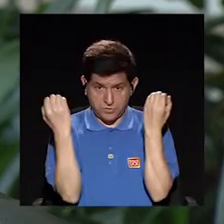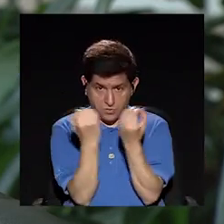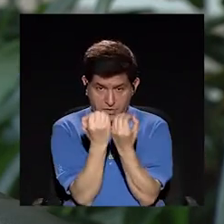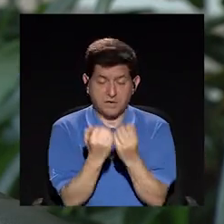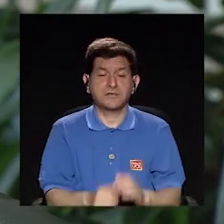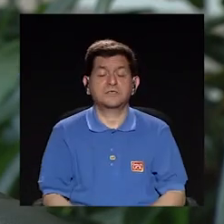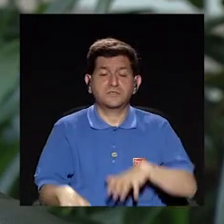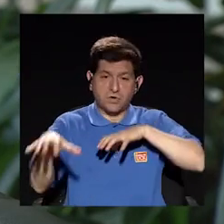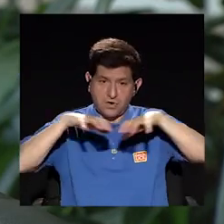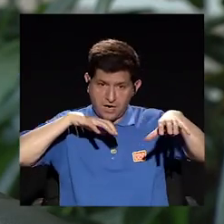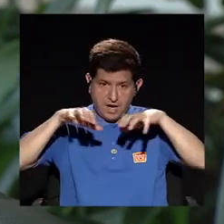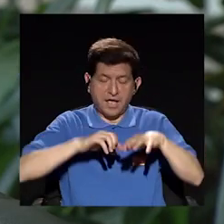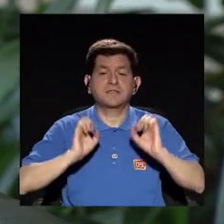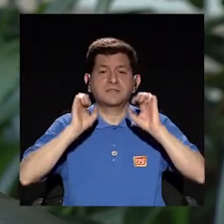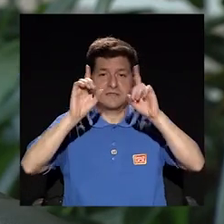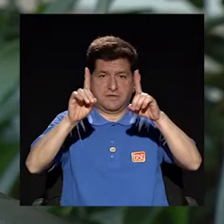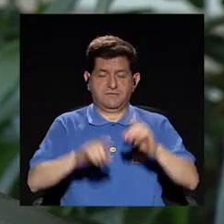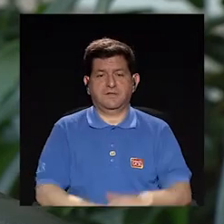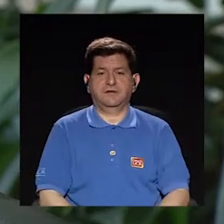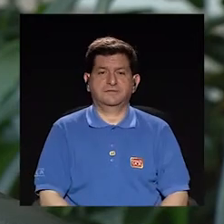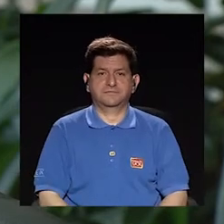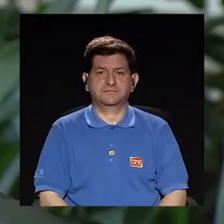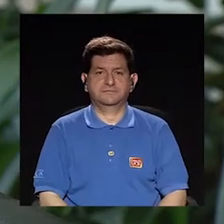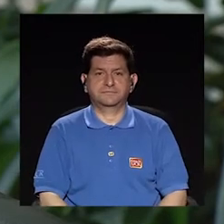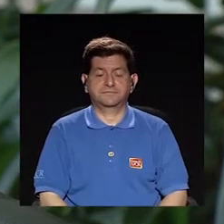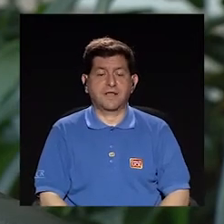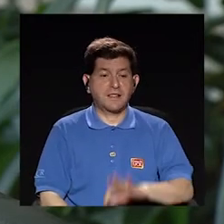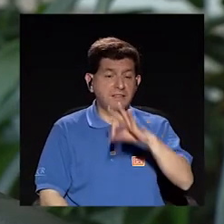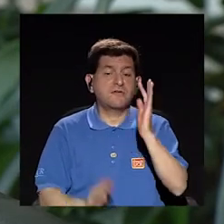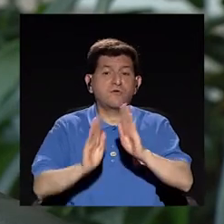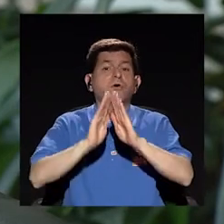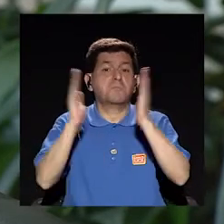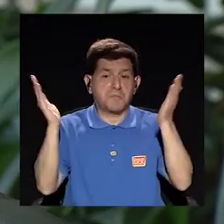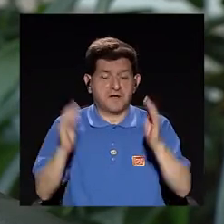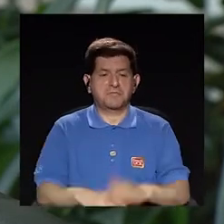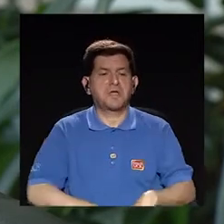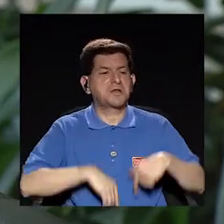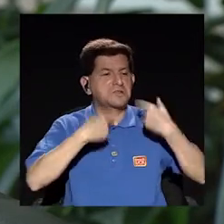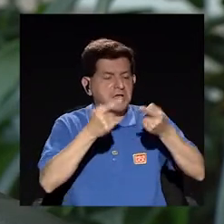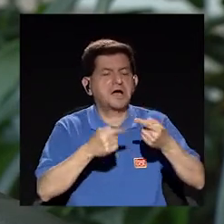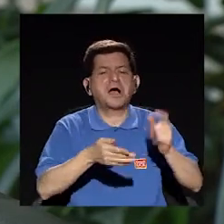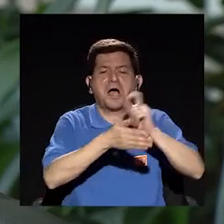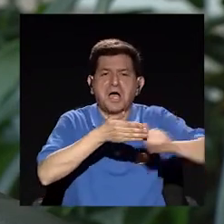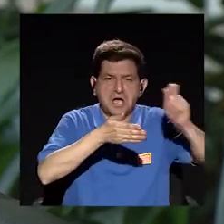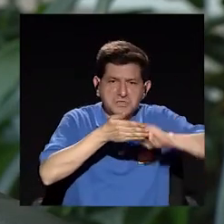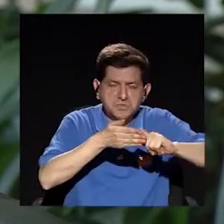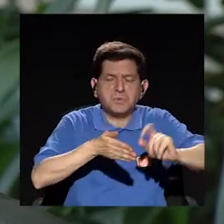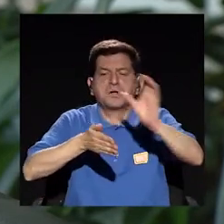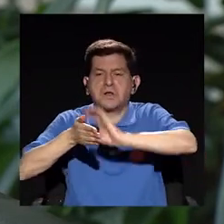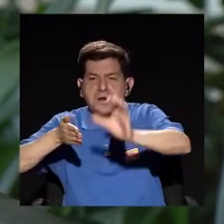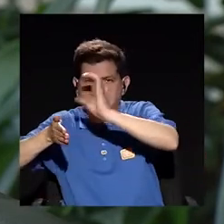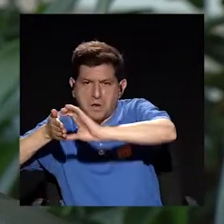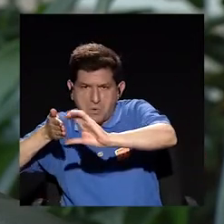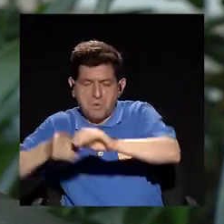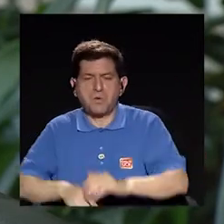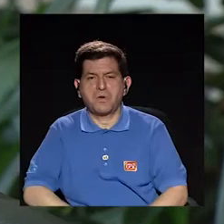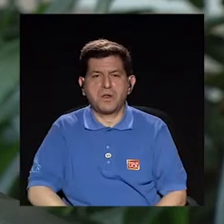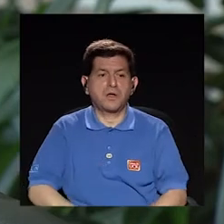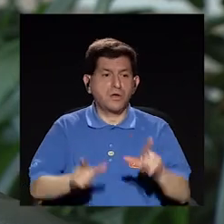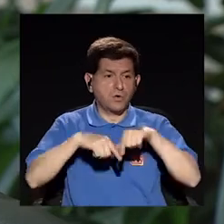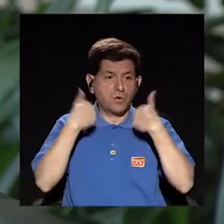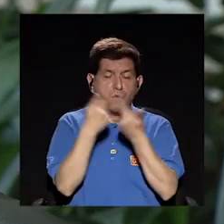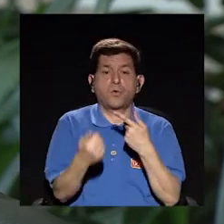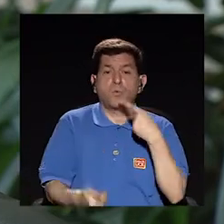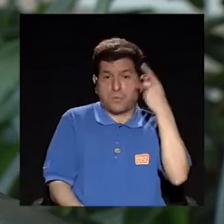organización pues hacemos también actividades educativas abiertas, ¿verdad? Desde ir a las escuelas, desde ir a los colegios, desde